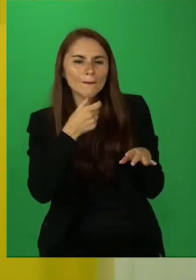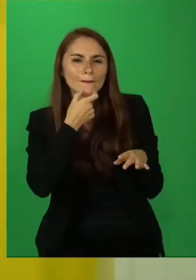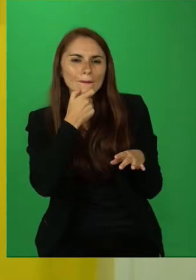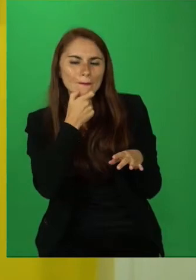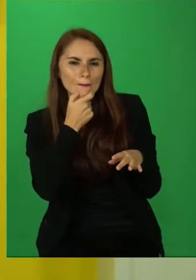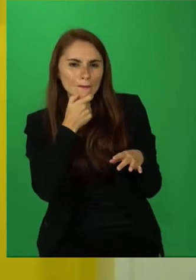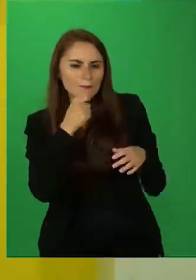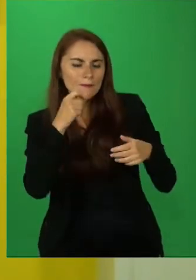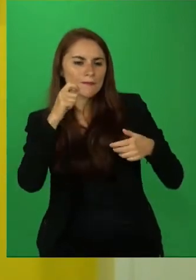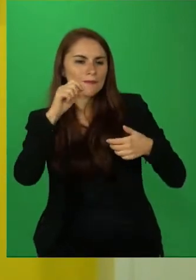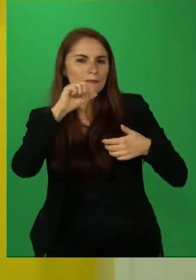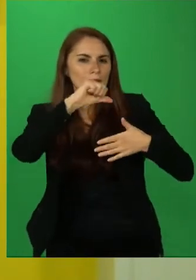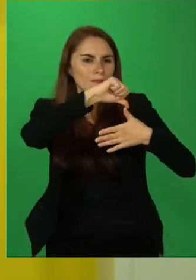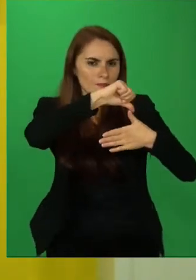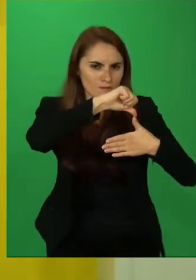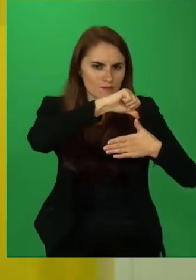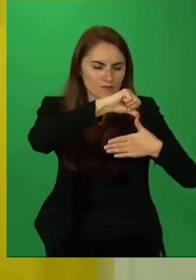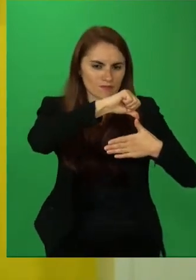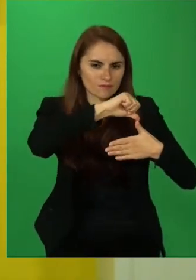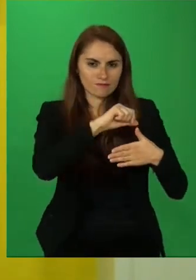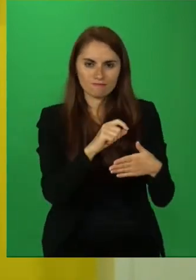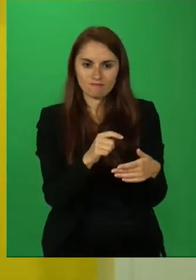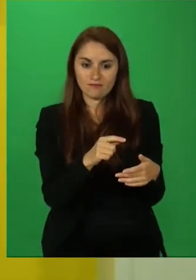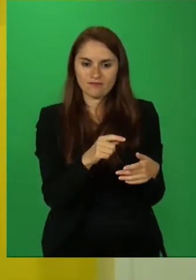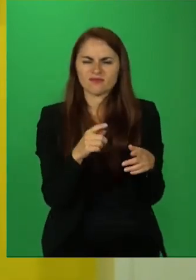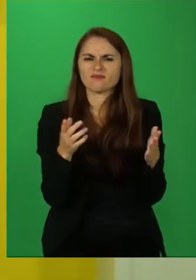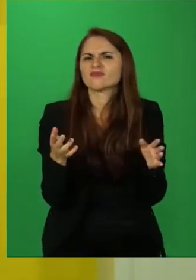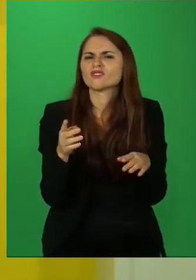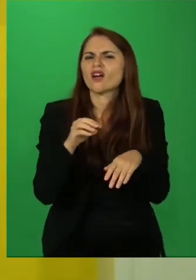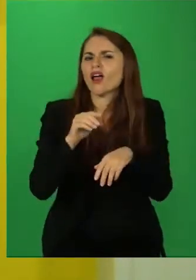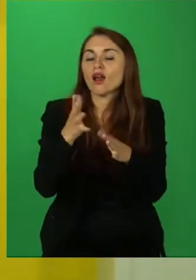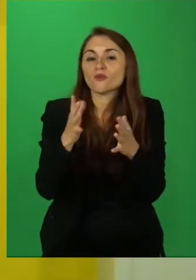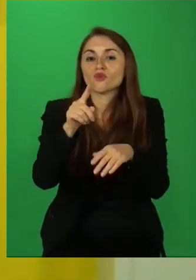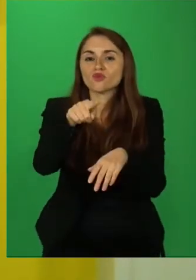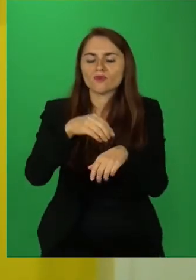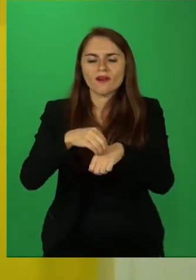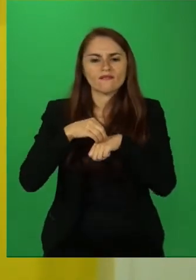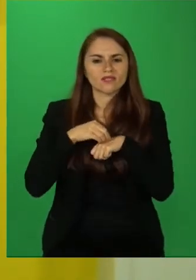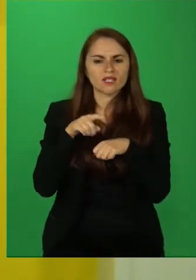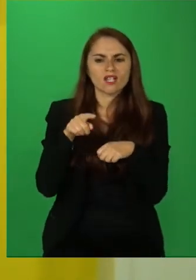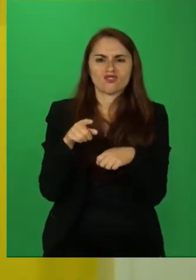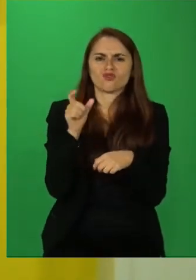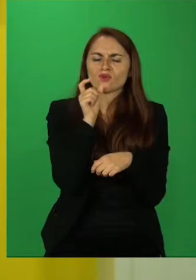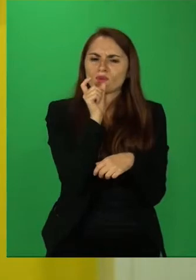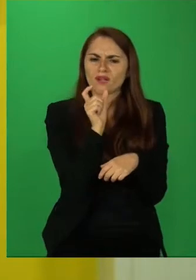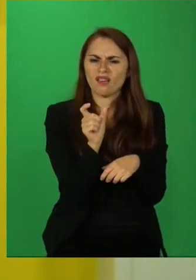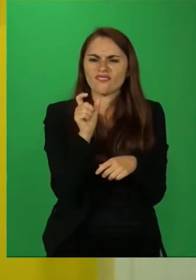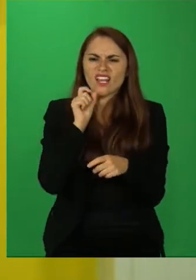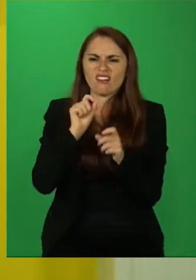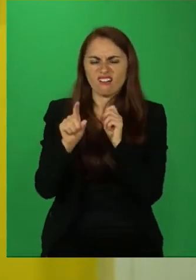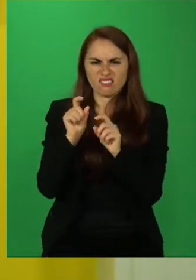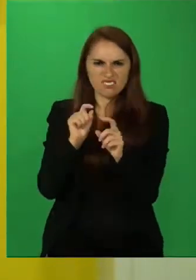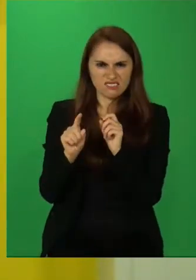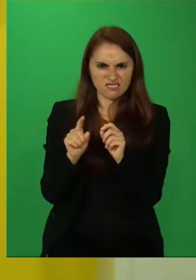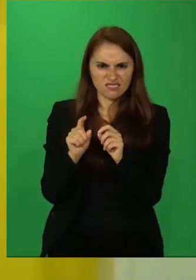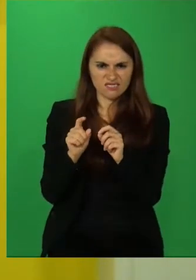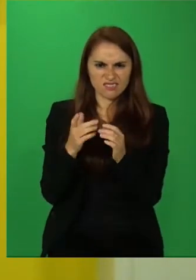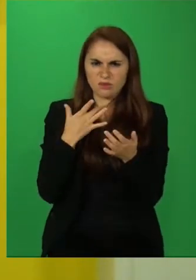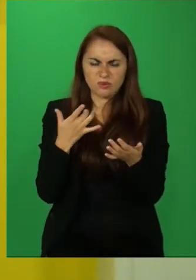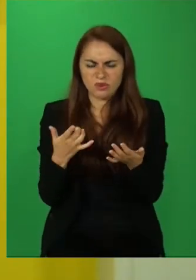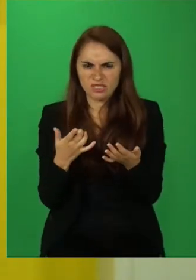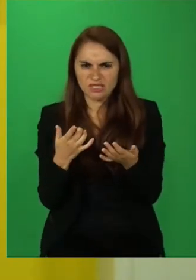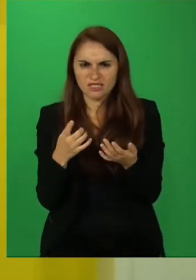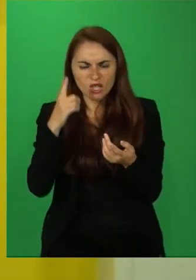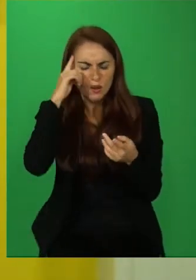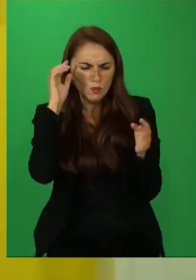criticar. ¿Por qué persuadir? Porque, fíjate acá, el emisor está simplemente dando